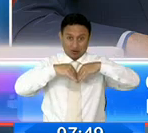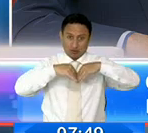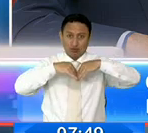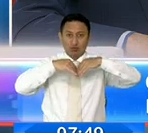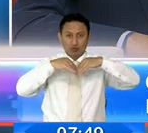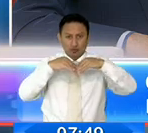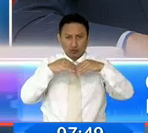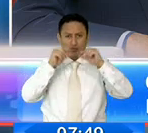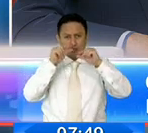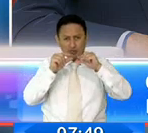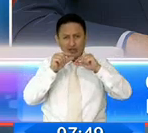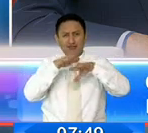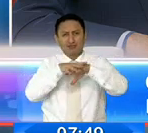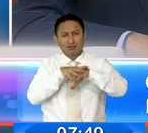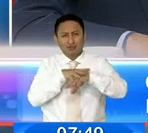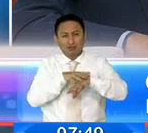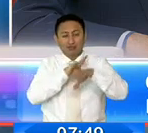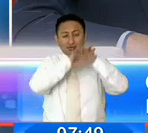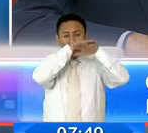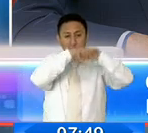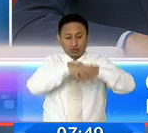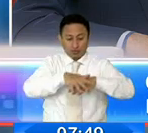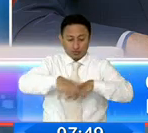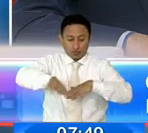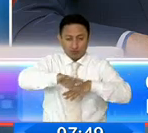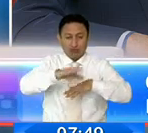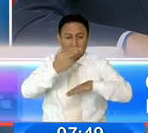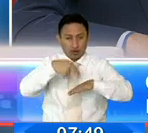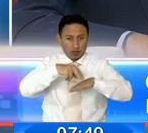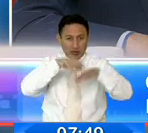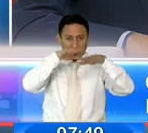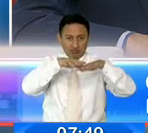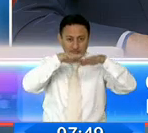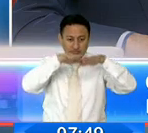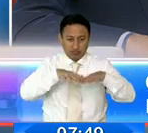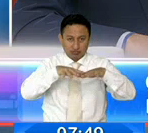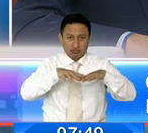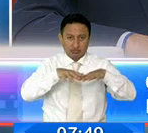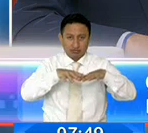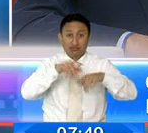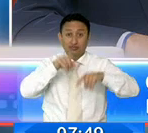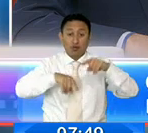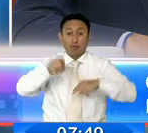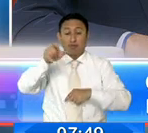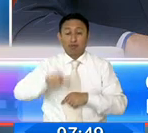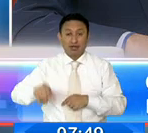que el cauce también parece que ya encontró roca. Y hay